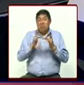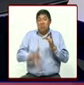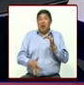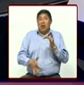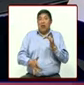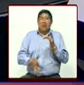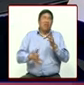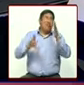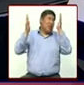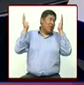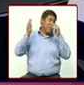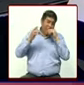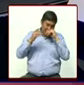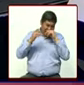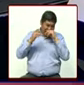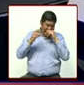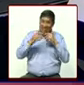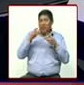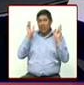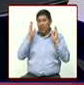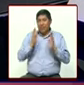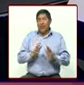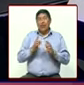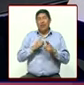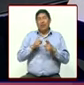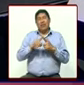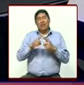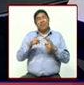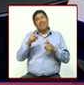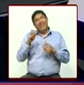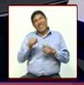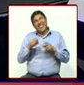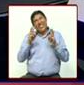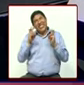claro. Satelitalmente, digitalmente. Pero bueno,